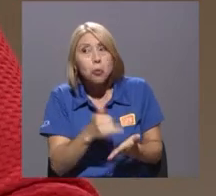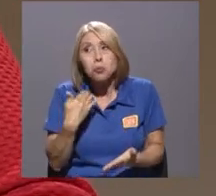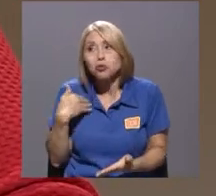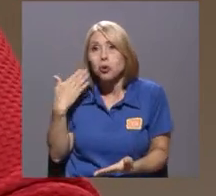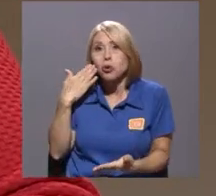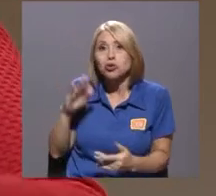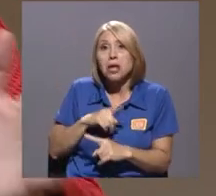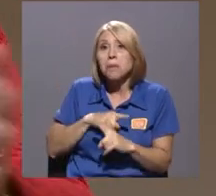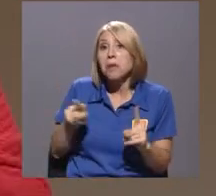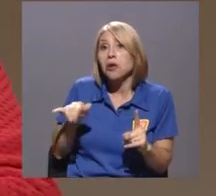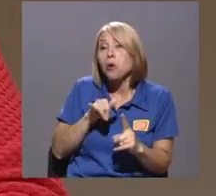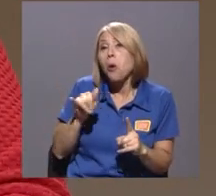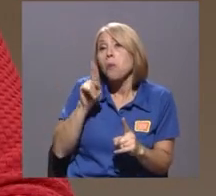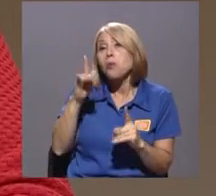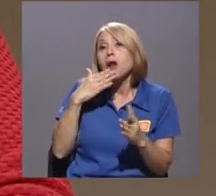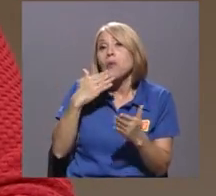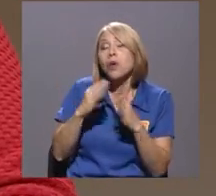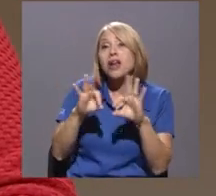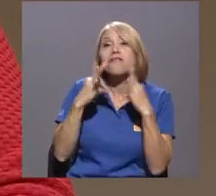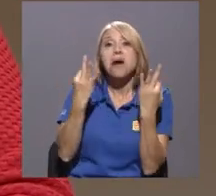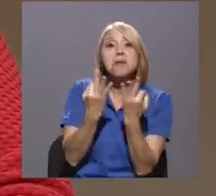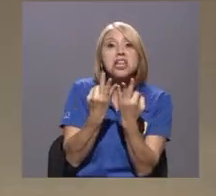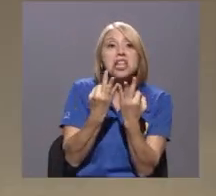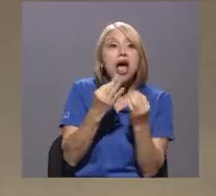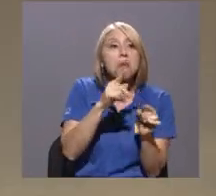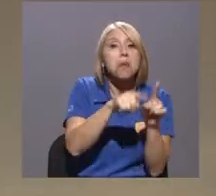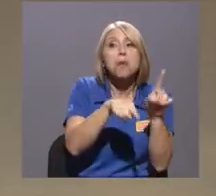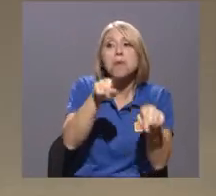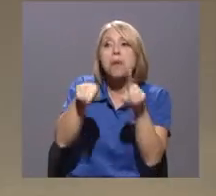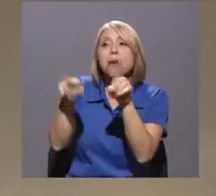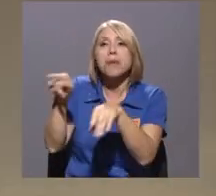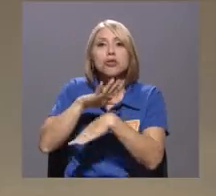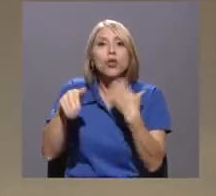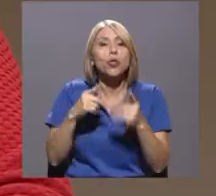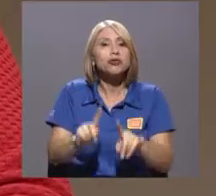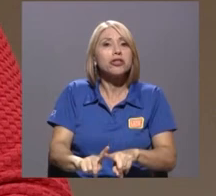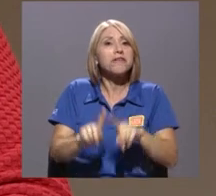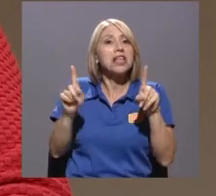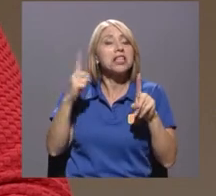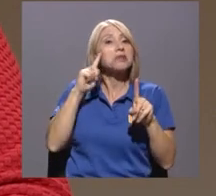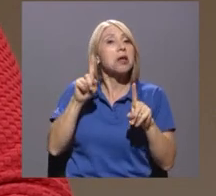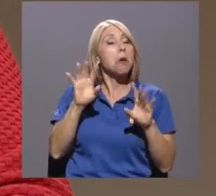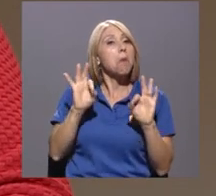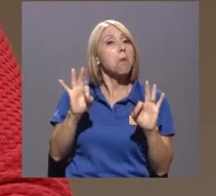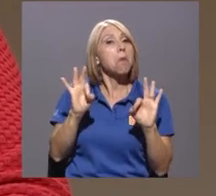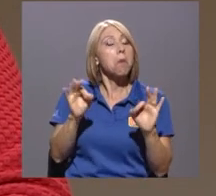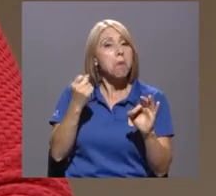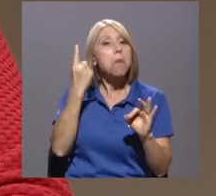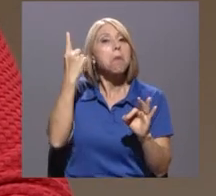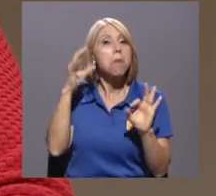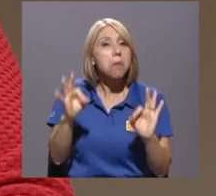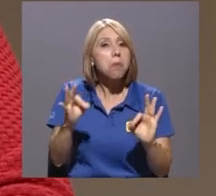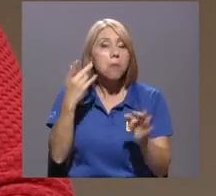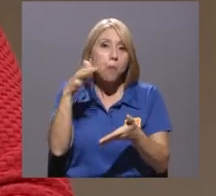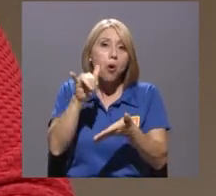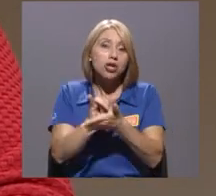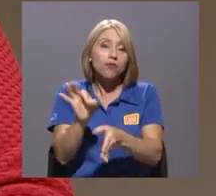todos son un poco diferentes pero si entienden muy bien ese si quieren y por eso funciona